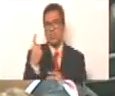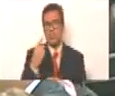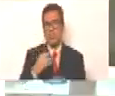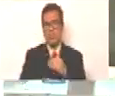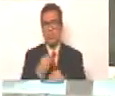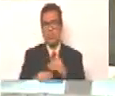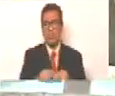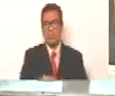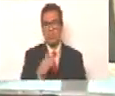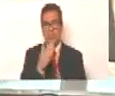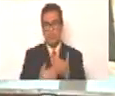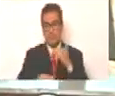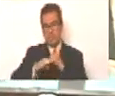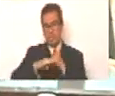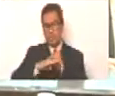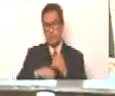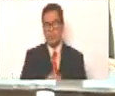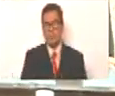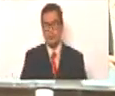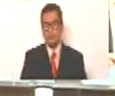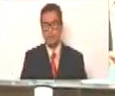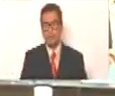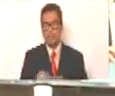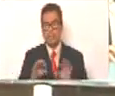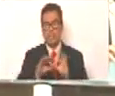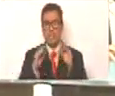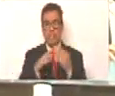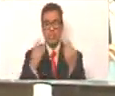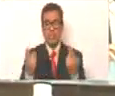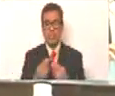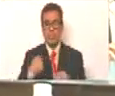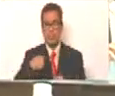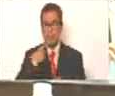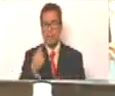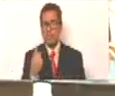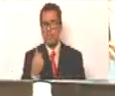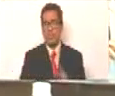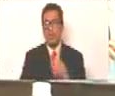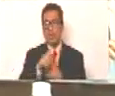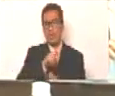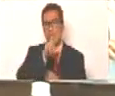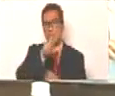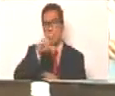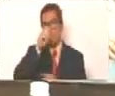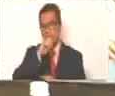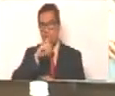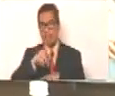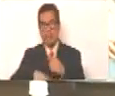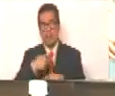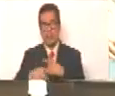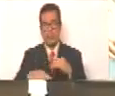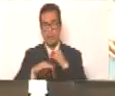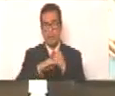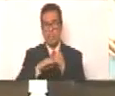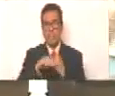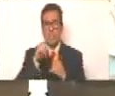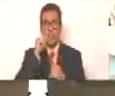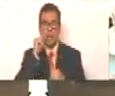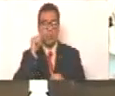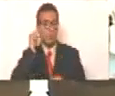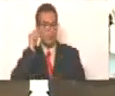paritaria. La propia Organización de Naciones Unidas dice que faltarían 130 años para producir una igualdad entre hombres y mujeres. Es